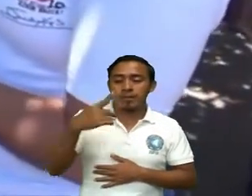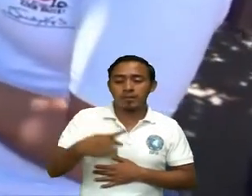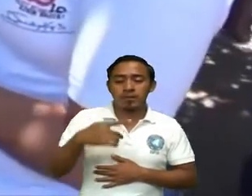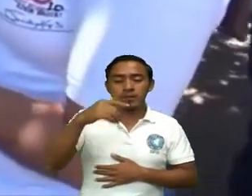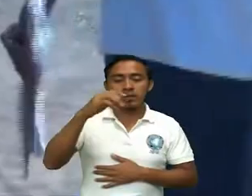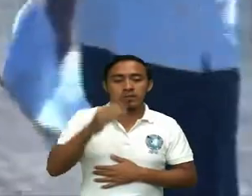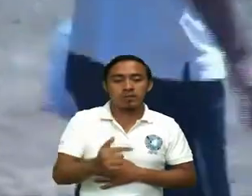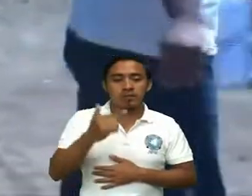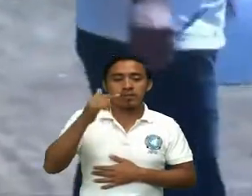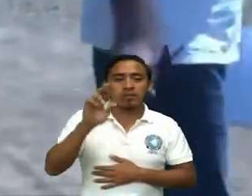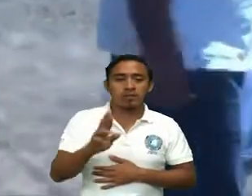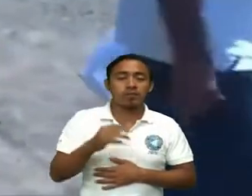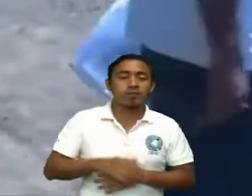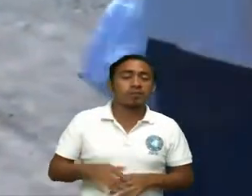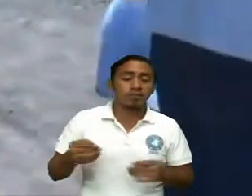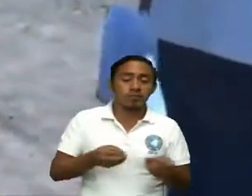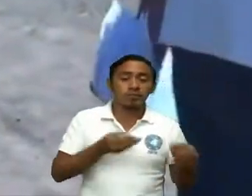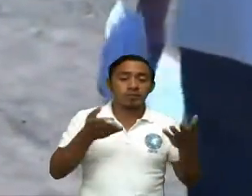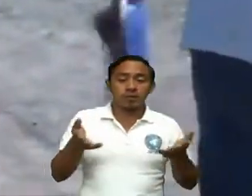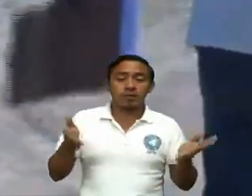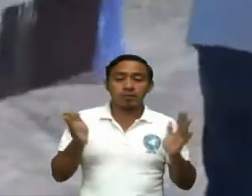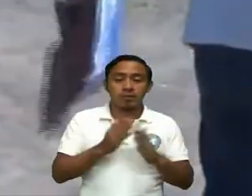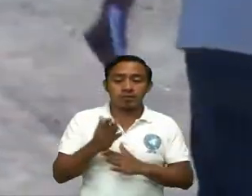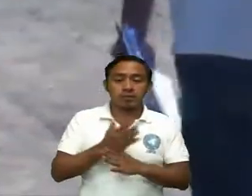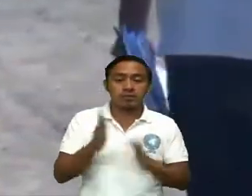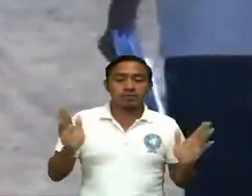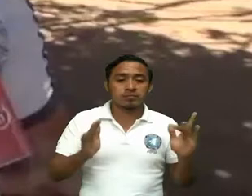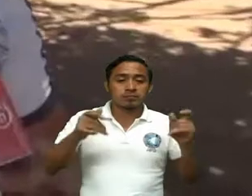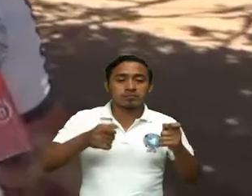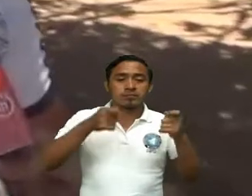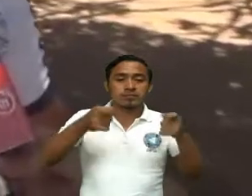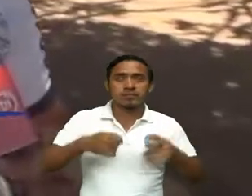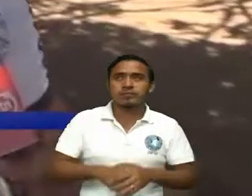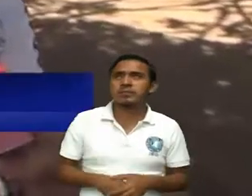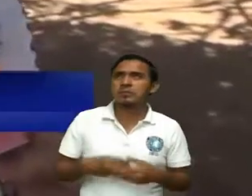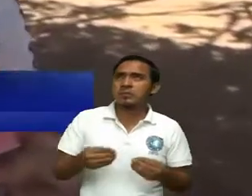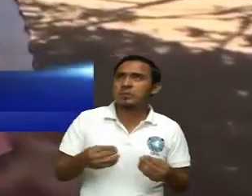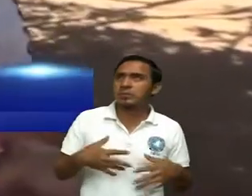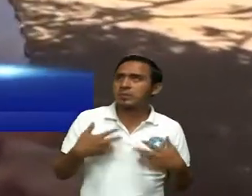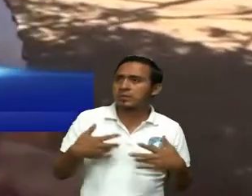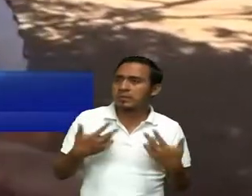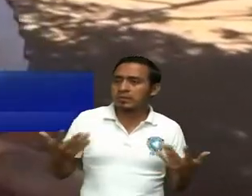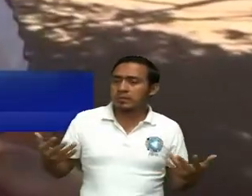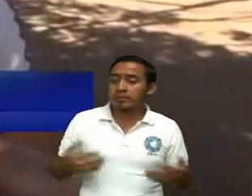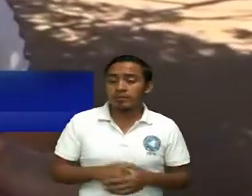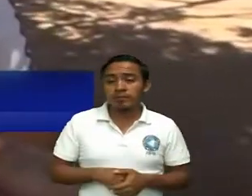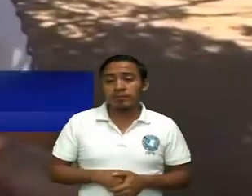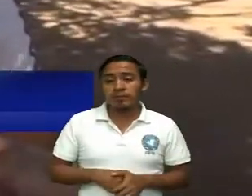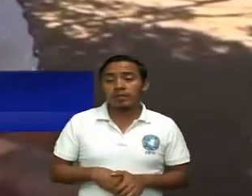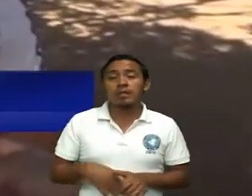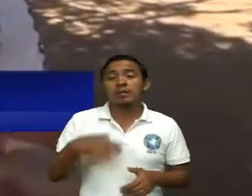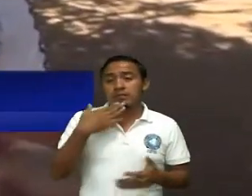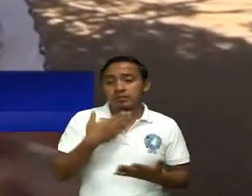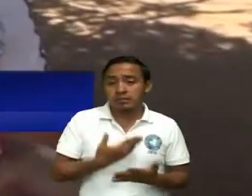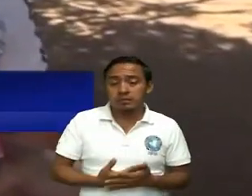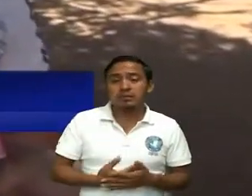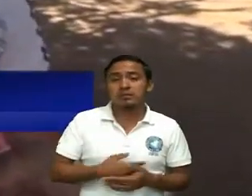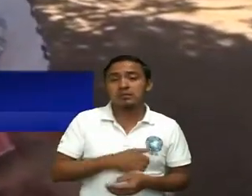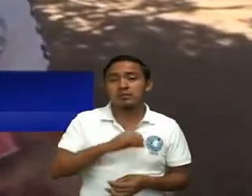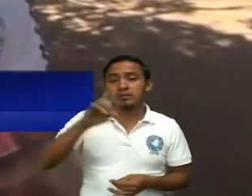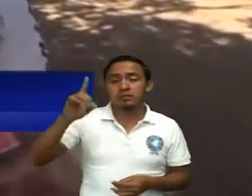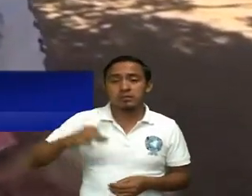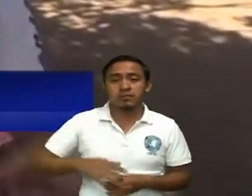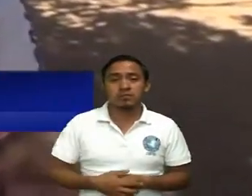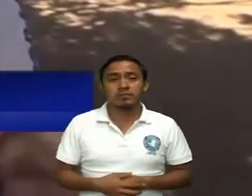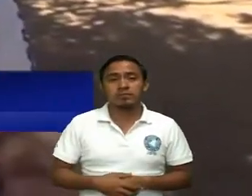gesto de amor y solidaridad, hizo entrega de títulos de propiedad. Muy feliz porque, primeramente, gracias a Dios y al